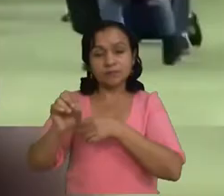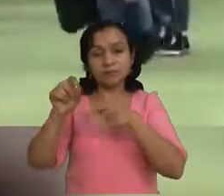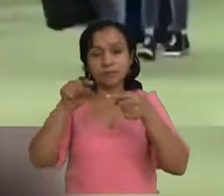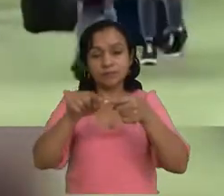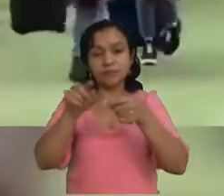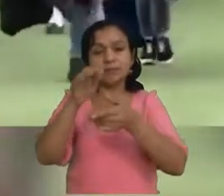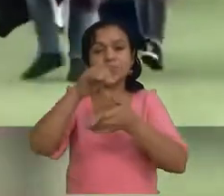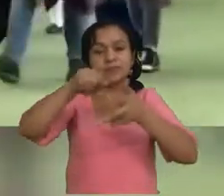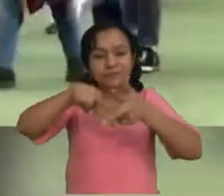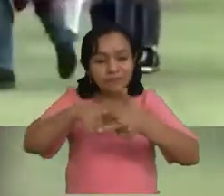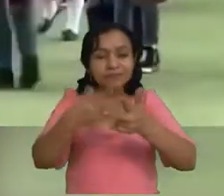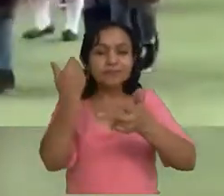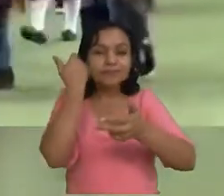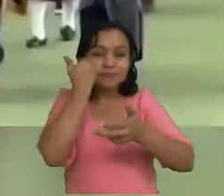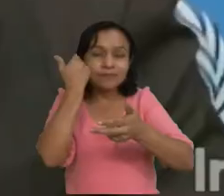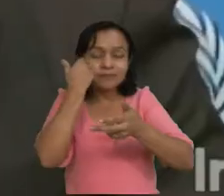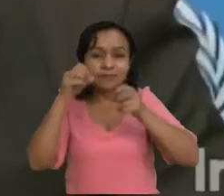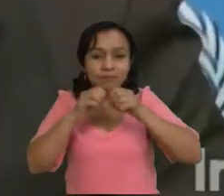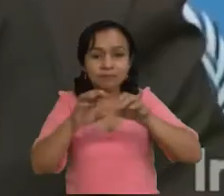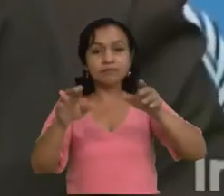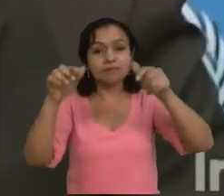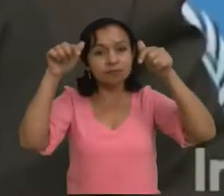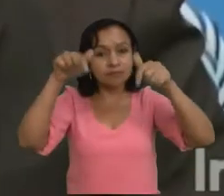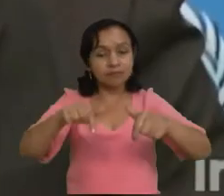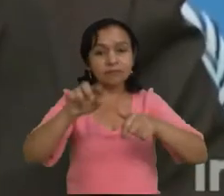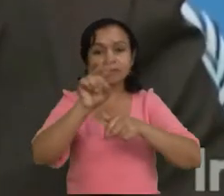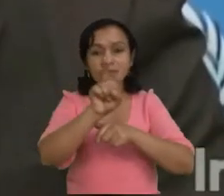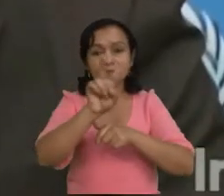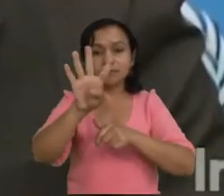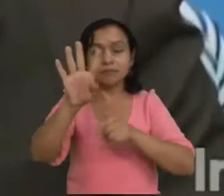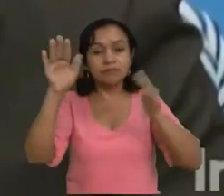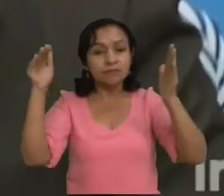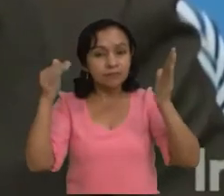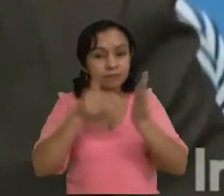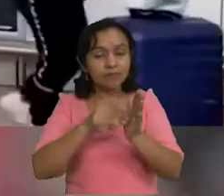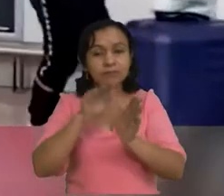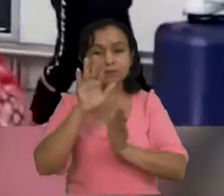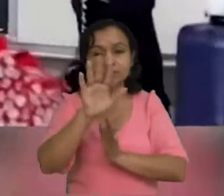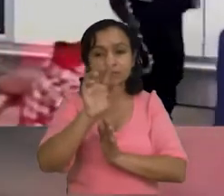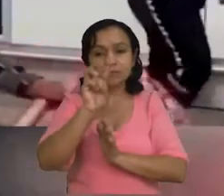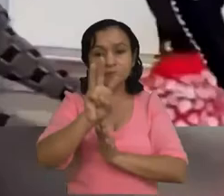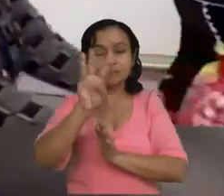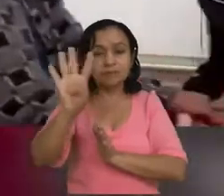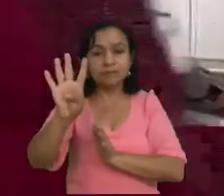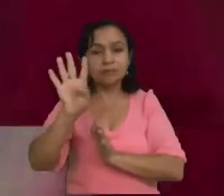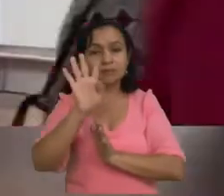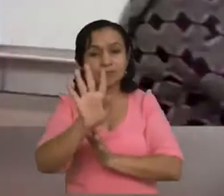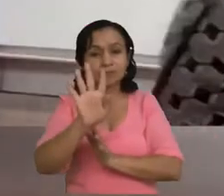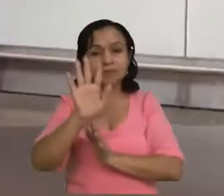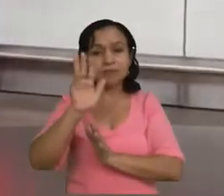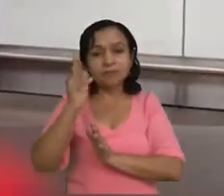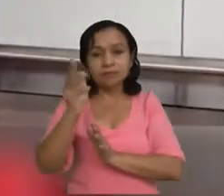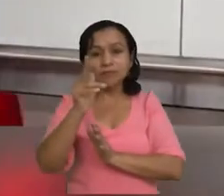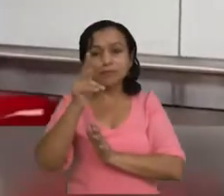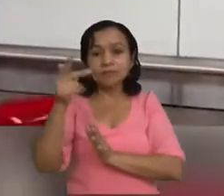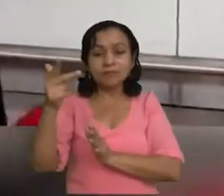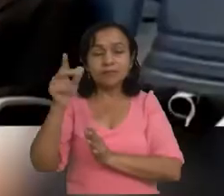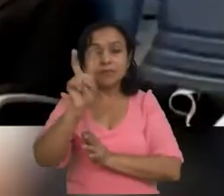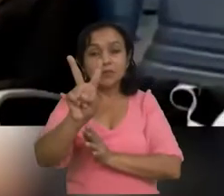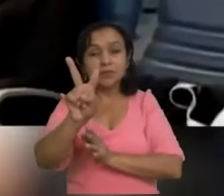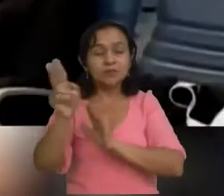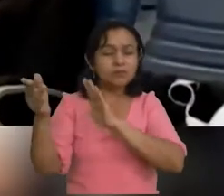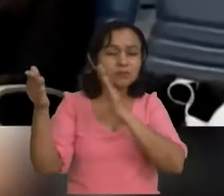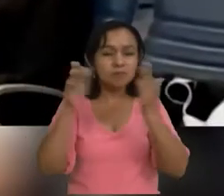epicentro de la epidemia. Hasta el momento hay 24.530 infectados y 492 muertos en